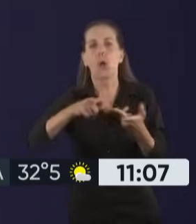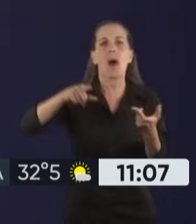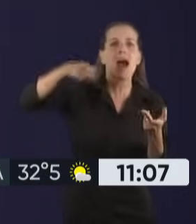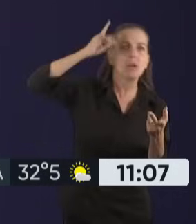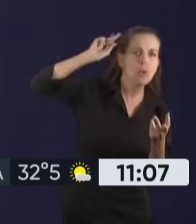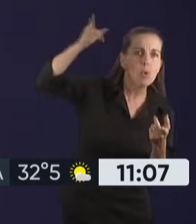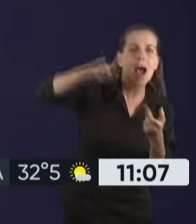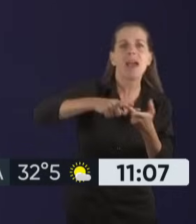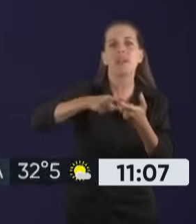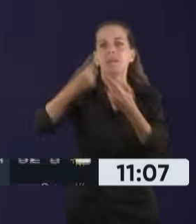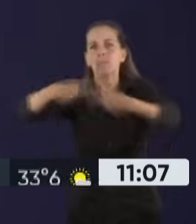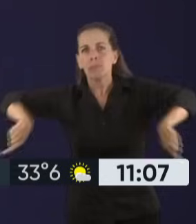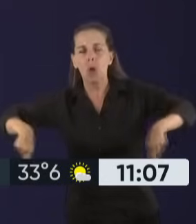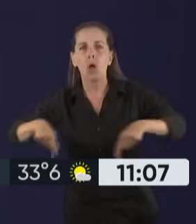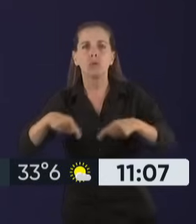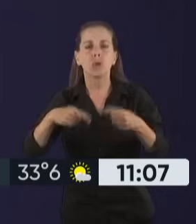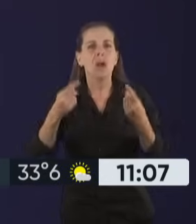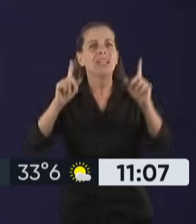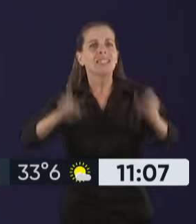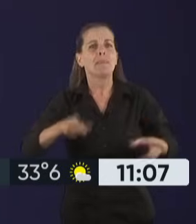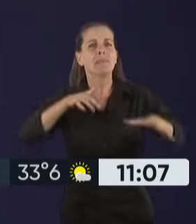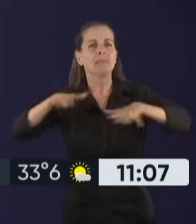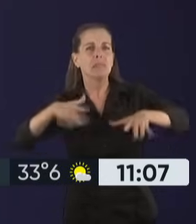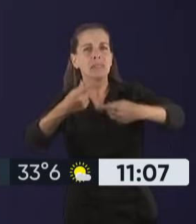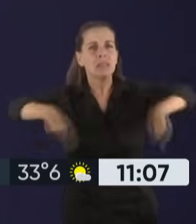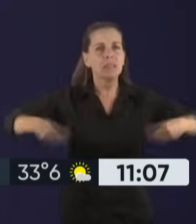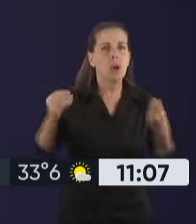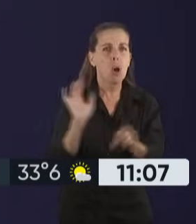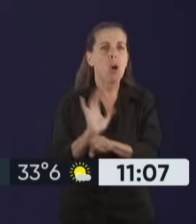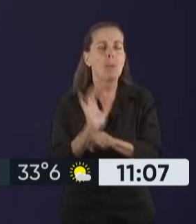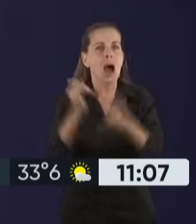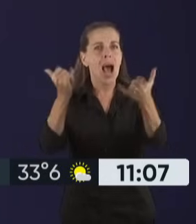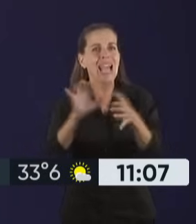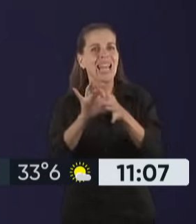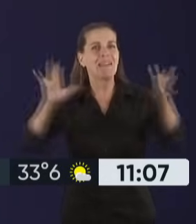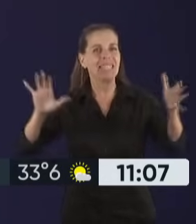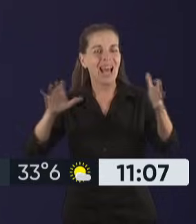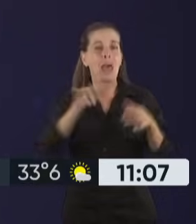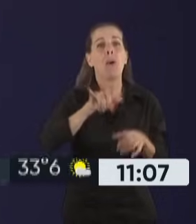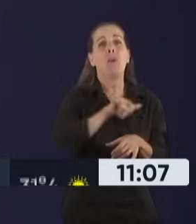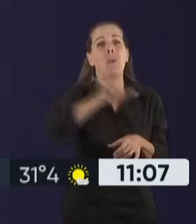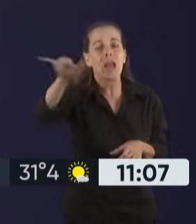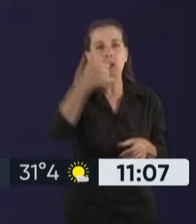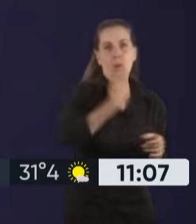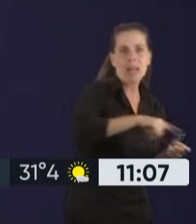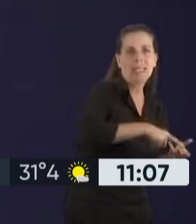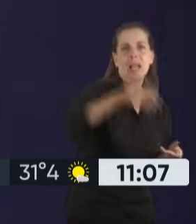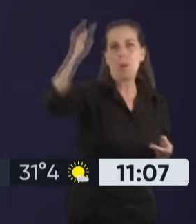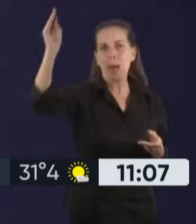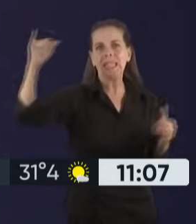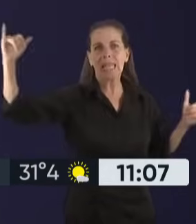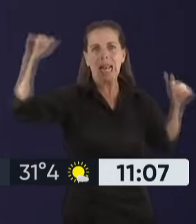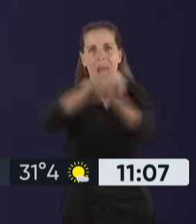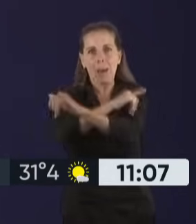Asunción, y estamos viendo otros efectos como la libertad de vuelos entre Argentina y Brasil. Los